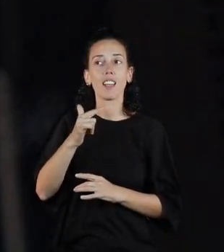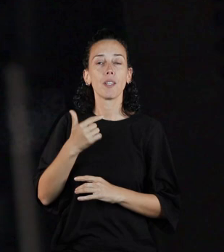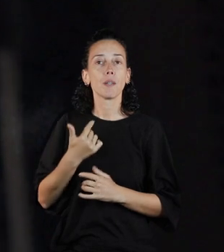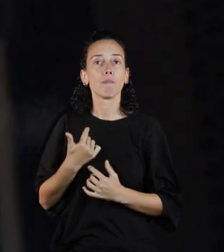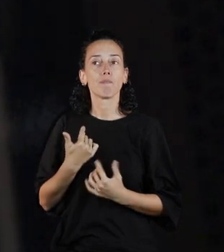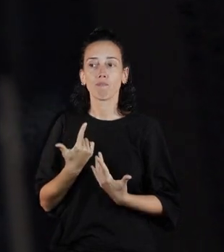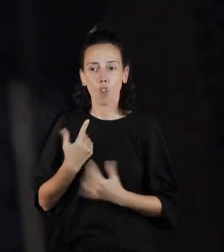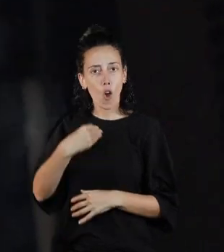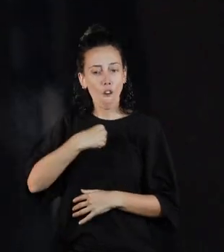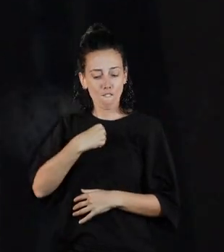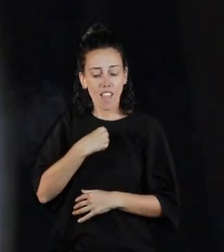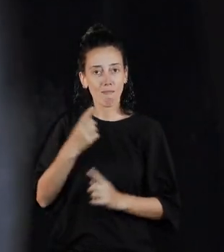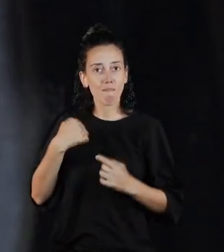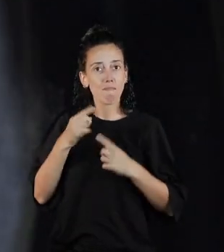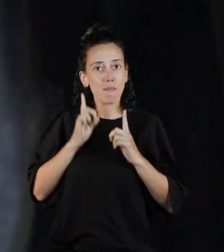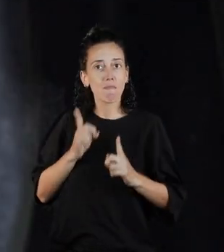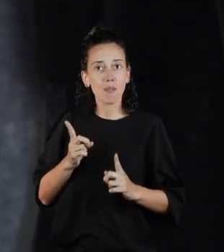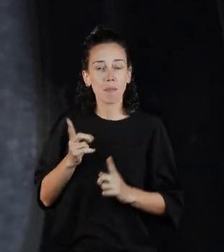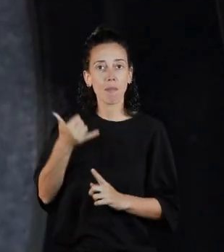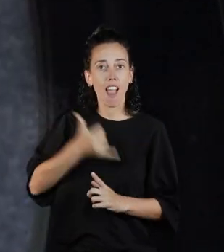voy confiando en mí,